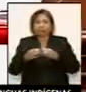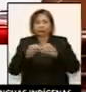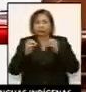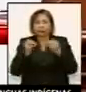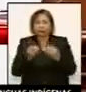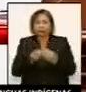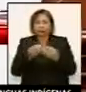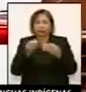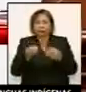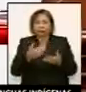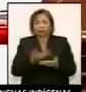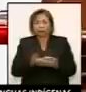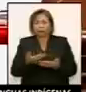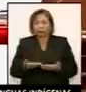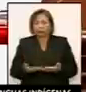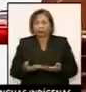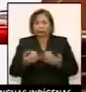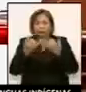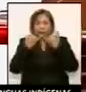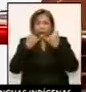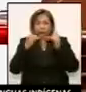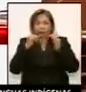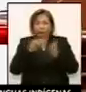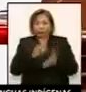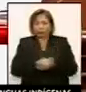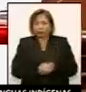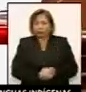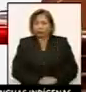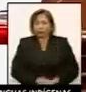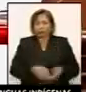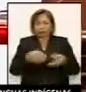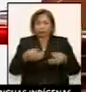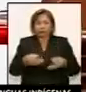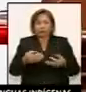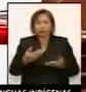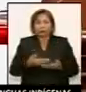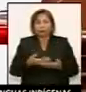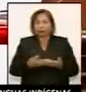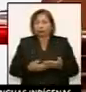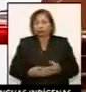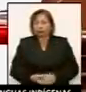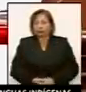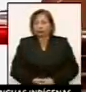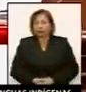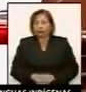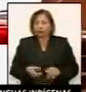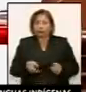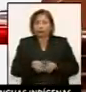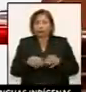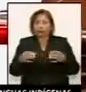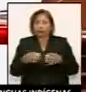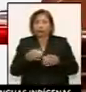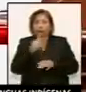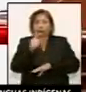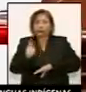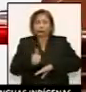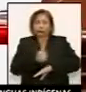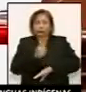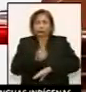de formalización de la propiedad informal COFOPRI por celebrar su 23º aniversario de